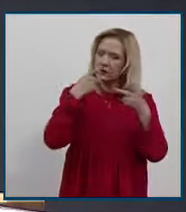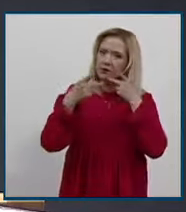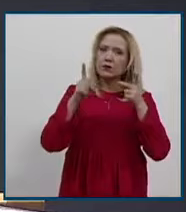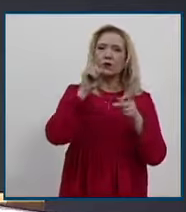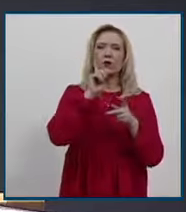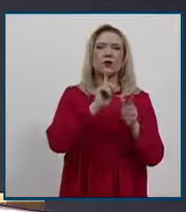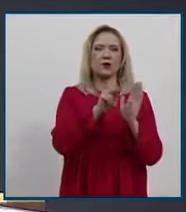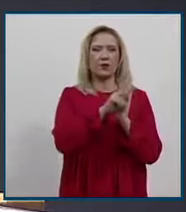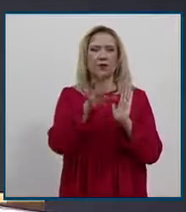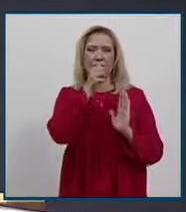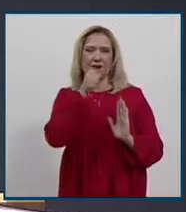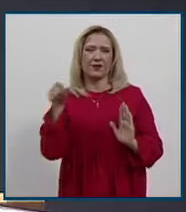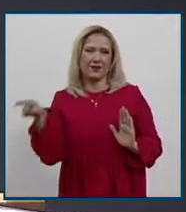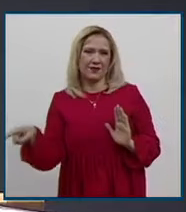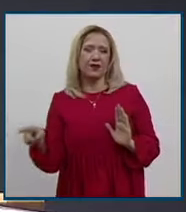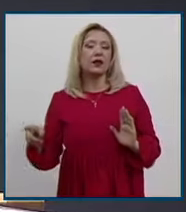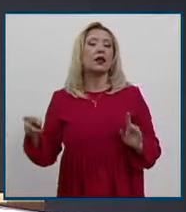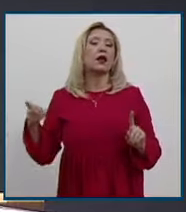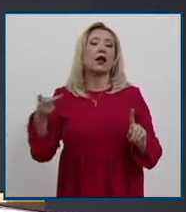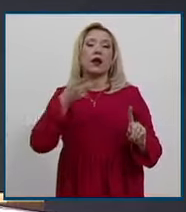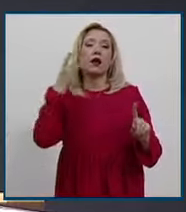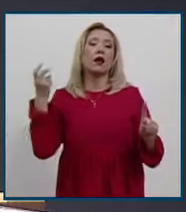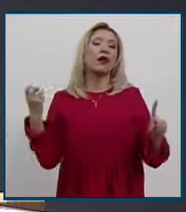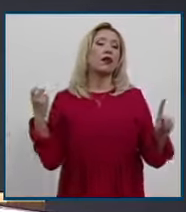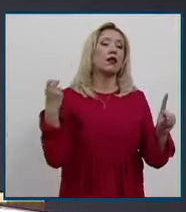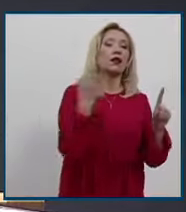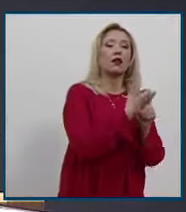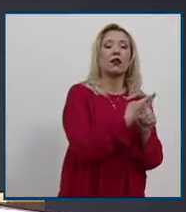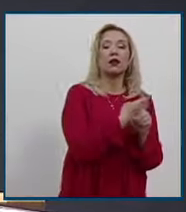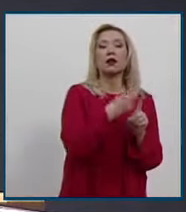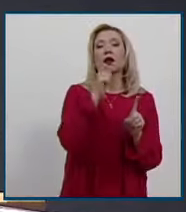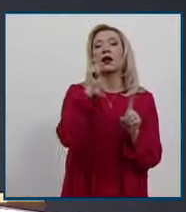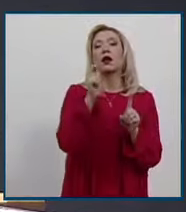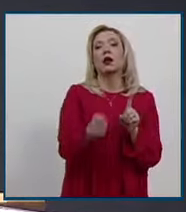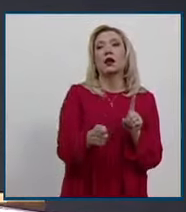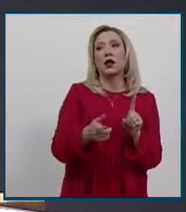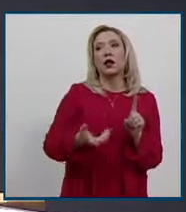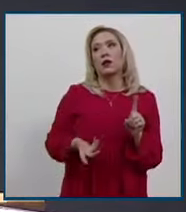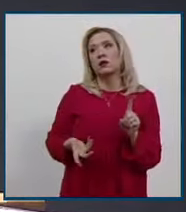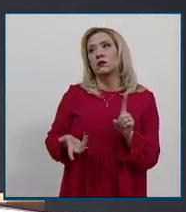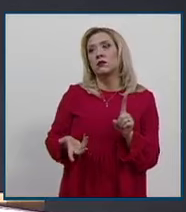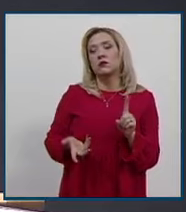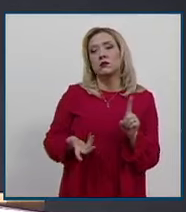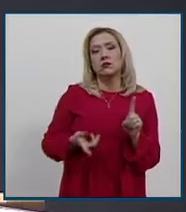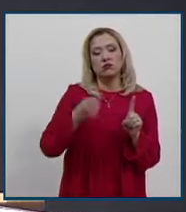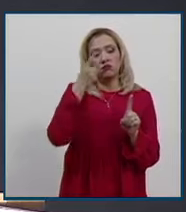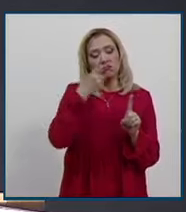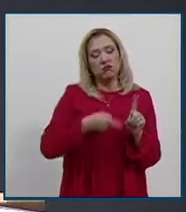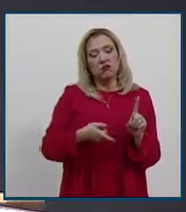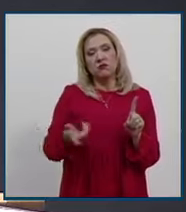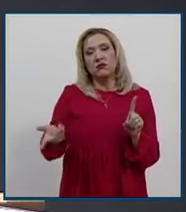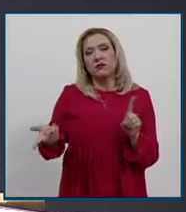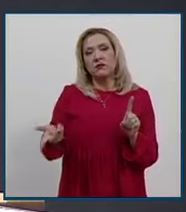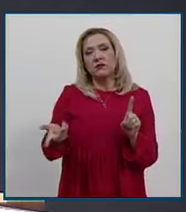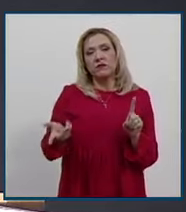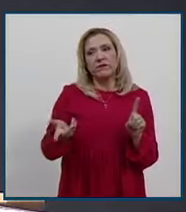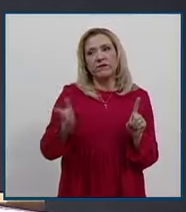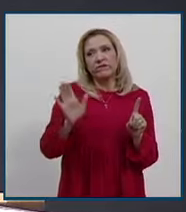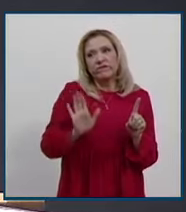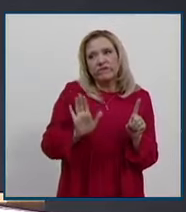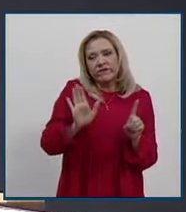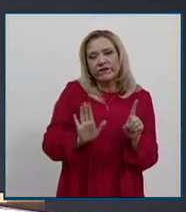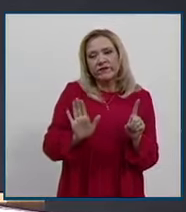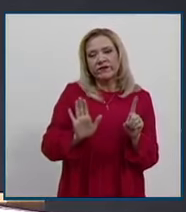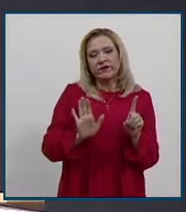denunciada se refirió a la quejosa como eh parte de un posible